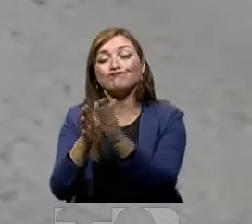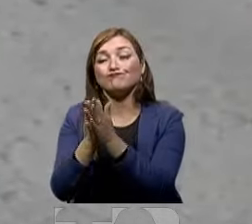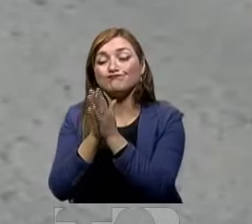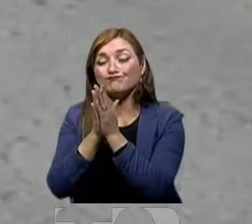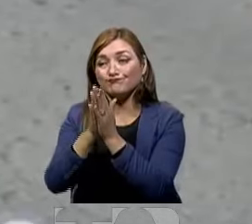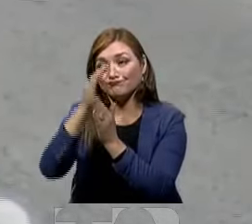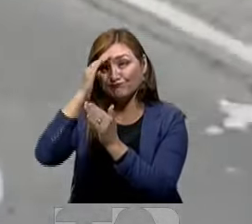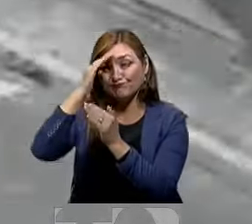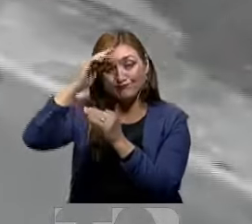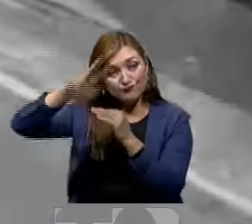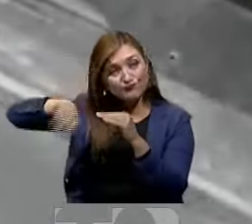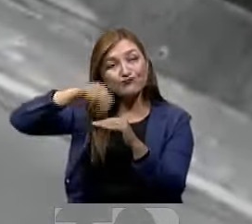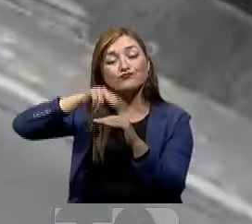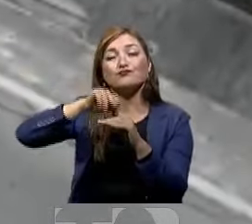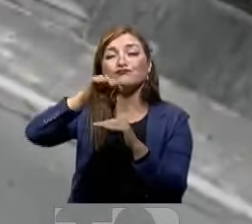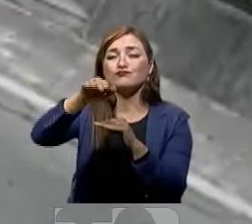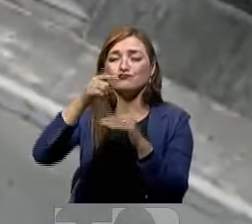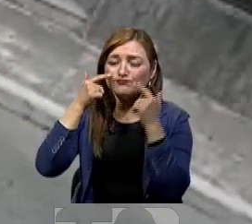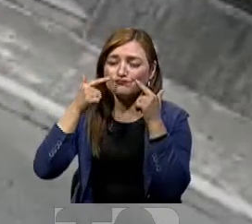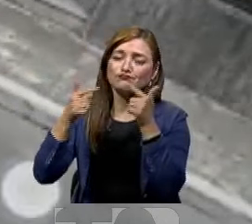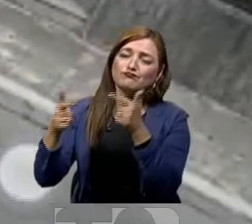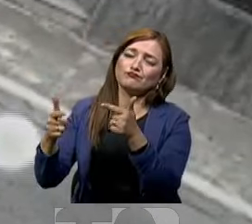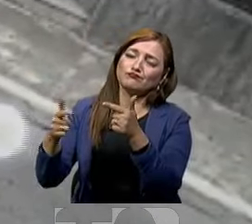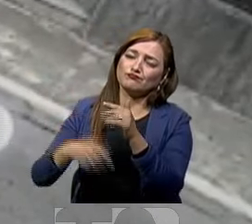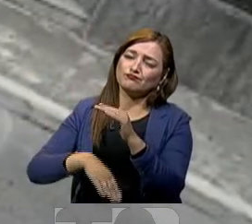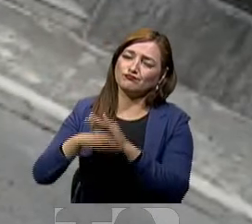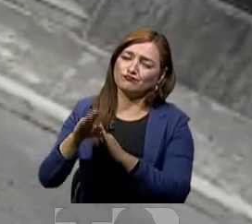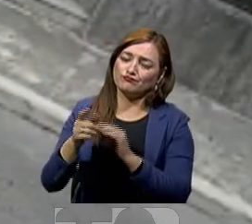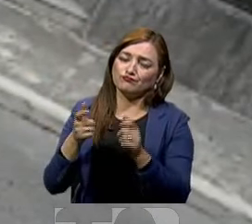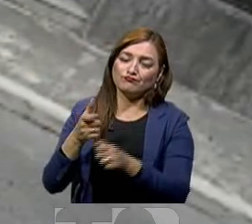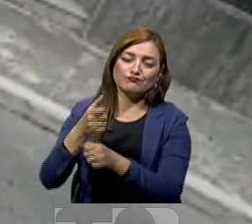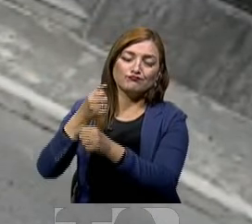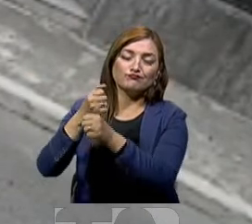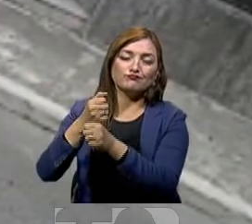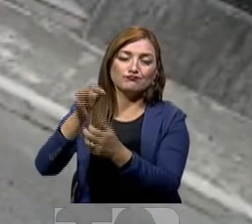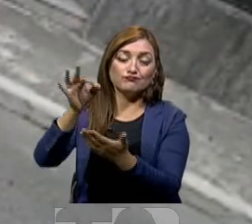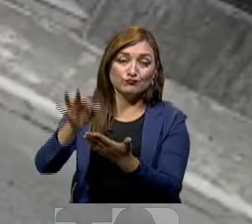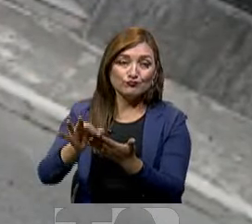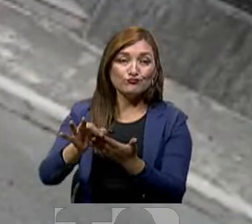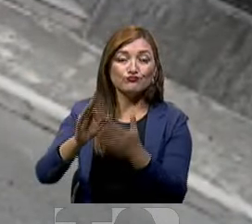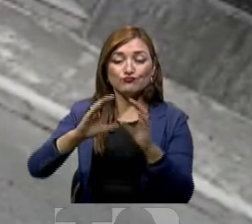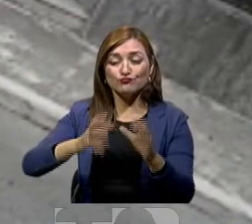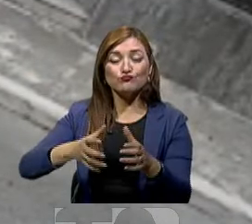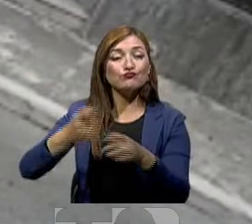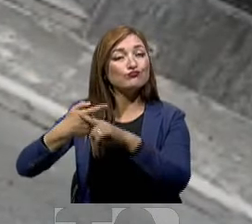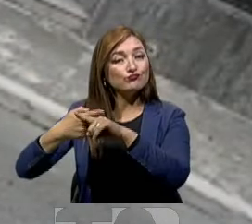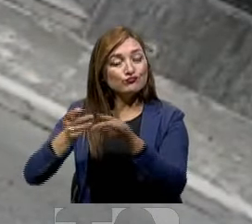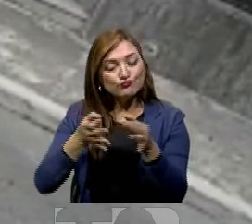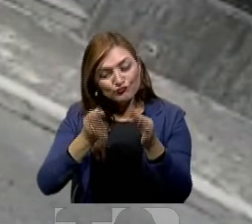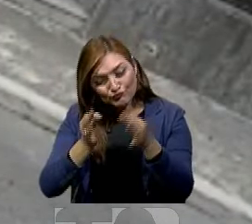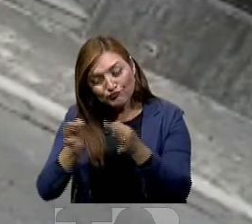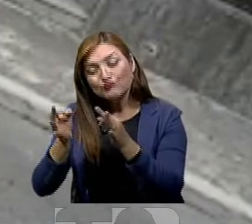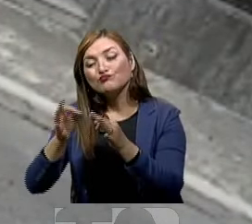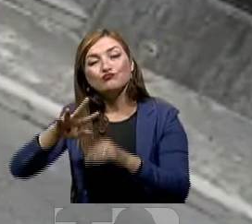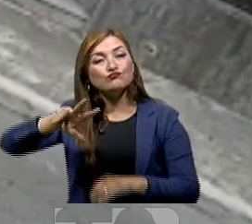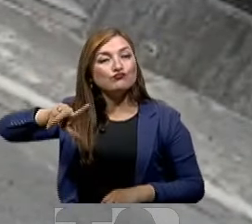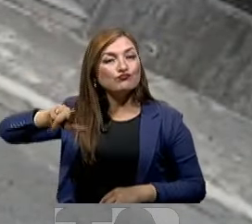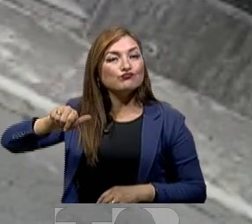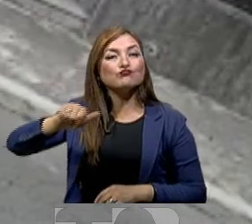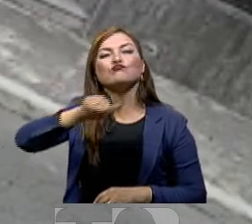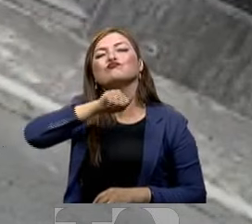Policía Nacional es mayor resguardo policial en este sector, en esta zona. Son varios modus operandi de